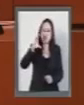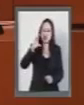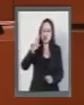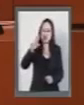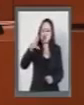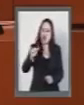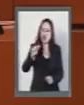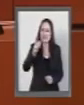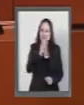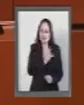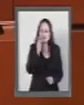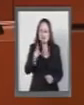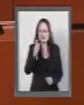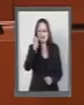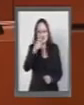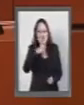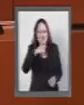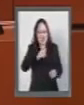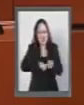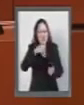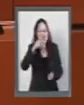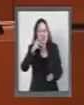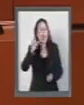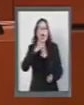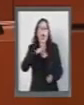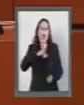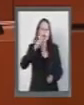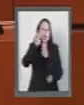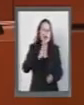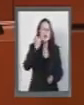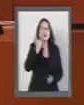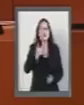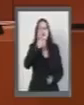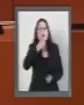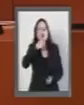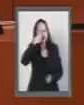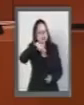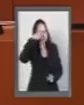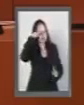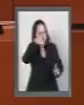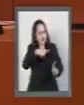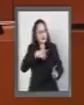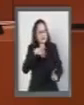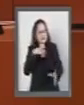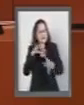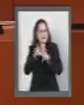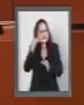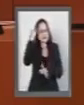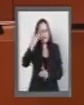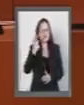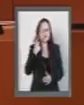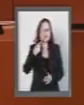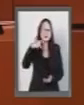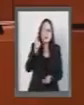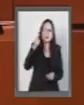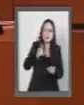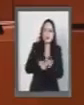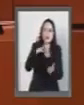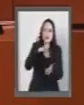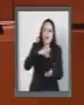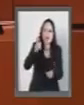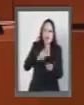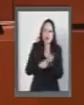Reconozco que aquí hay mujeres y hombres con oficio, con sensibilidad política. Pero aquí se